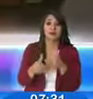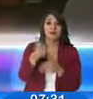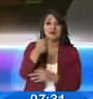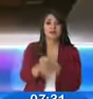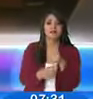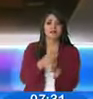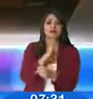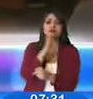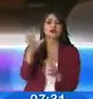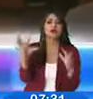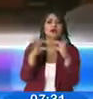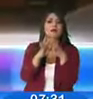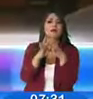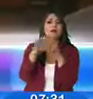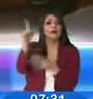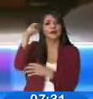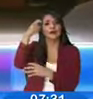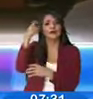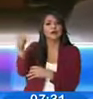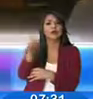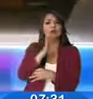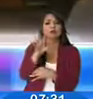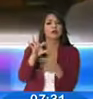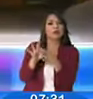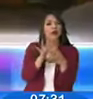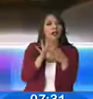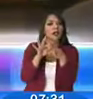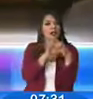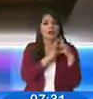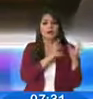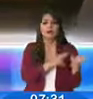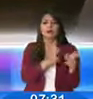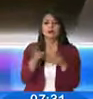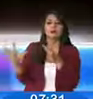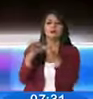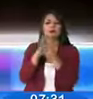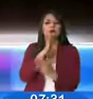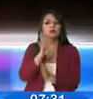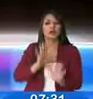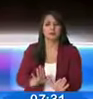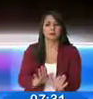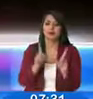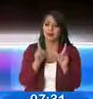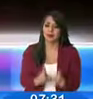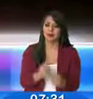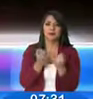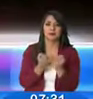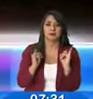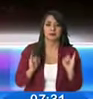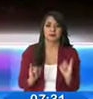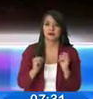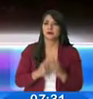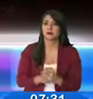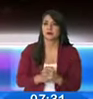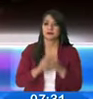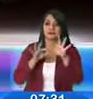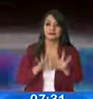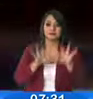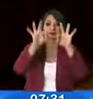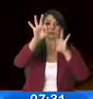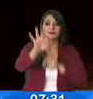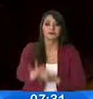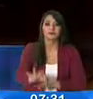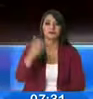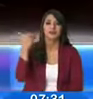años, se pasaban la pelotita de un lado, tenían cargo lo mismo y tenían vínculos directos. Y que será necesario que quienes reemplacen en